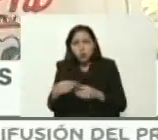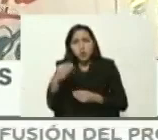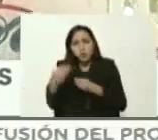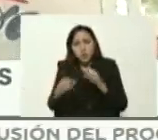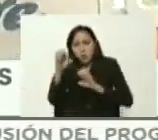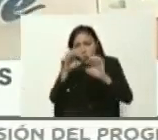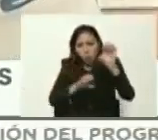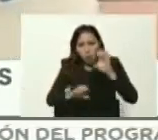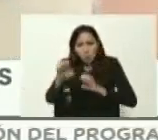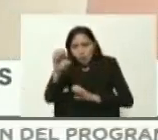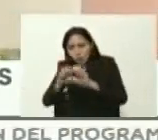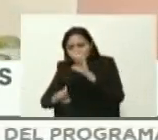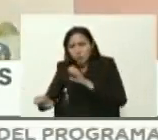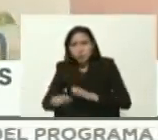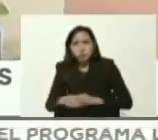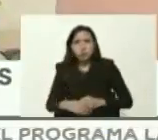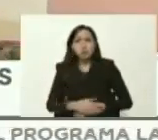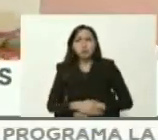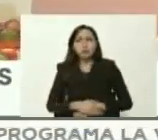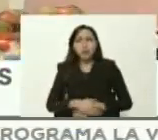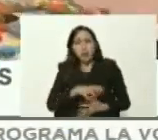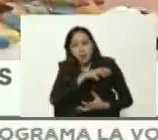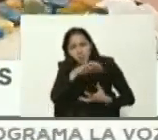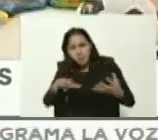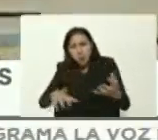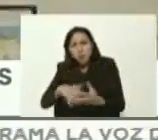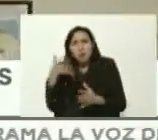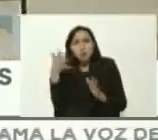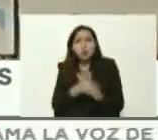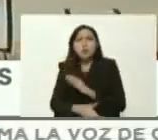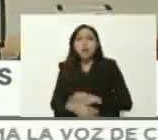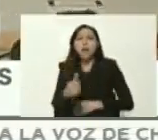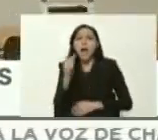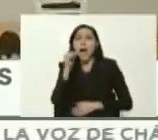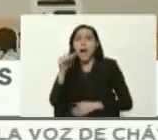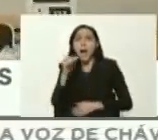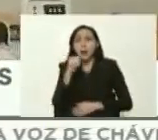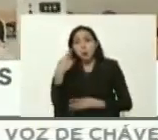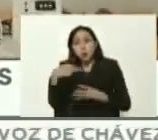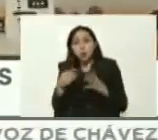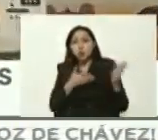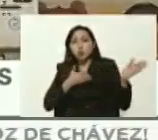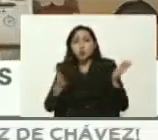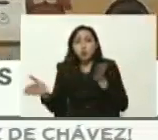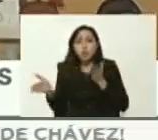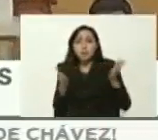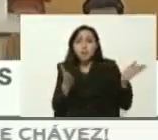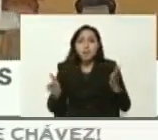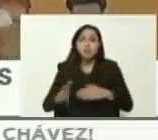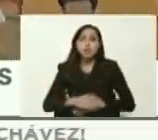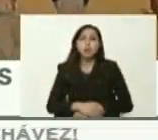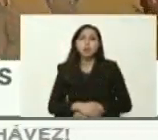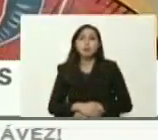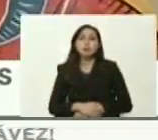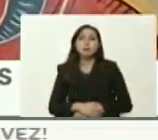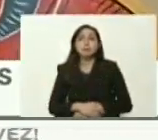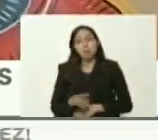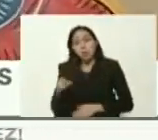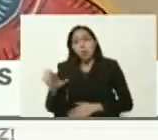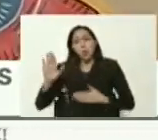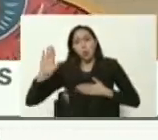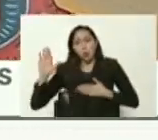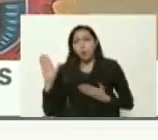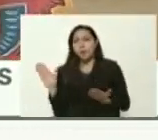los problemas y fallas que hay, tanto del agua como de los otros servicios, y ellos se